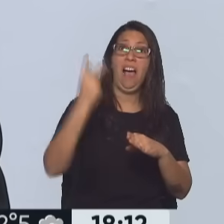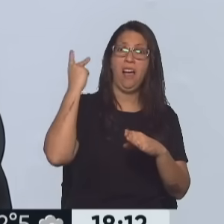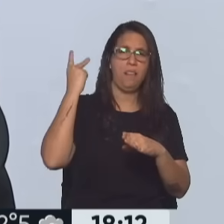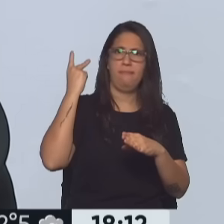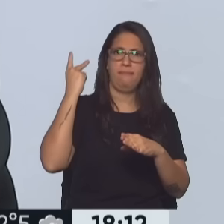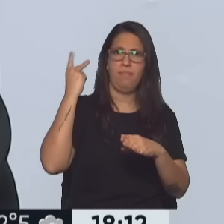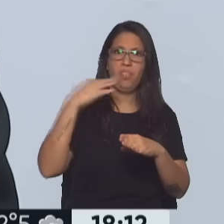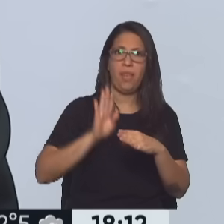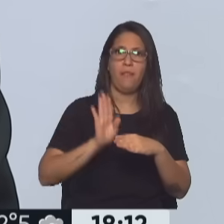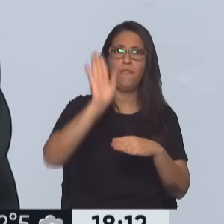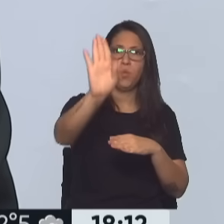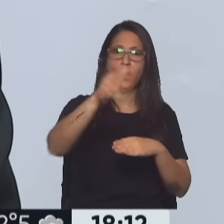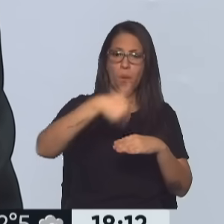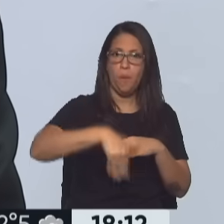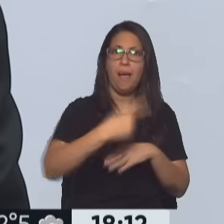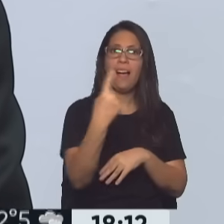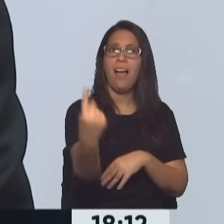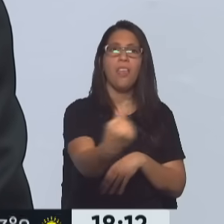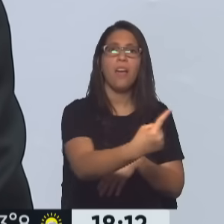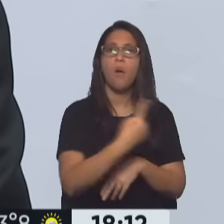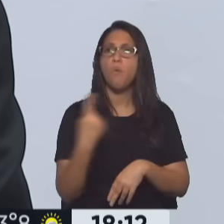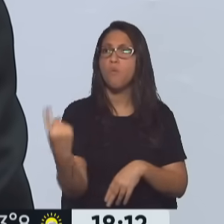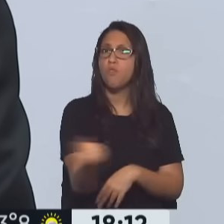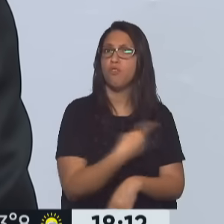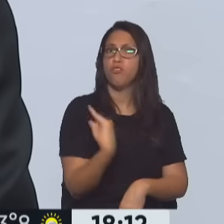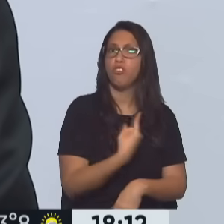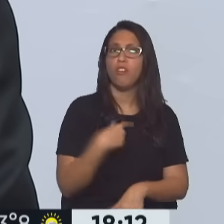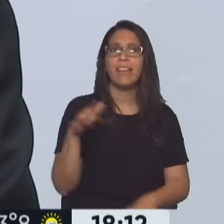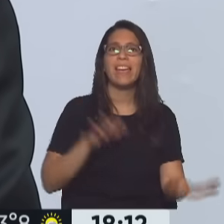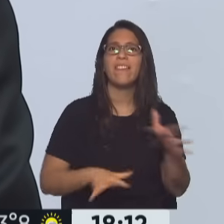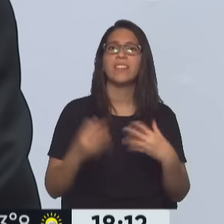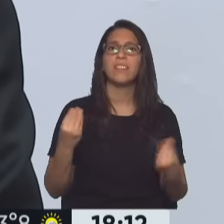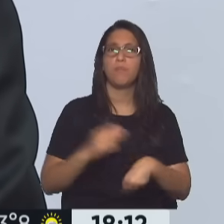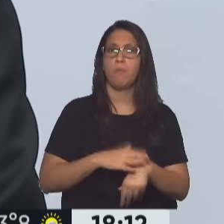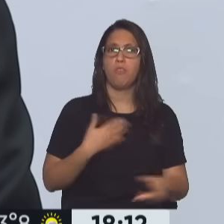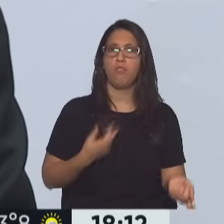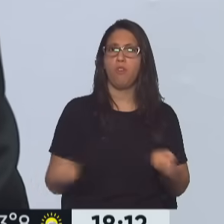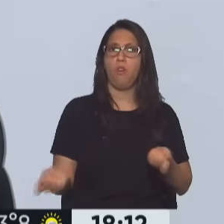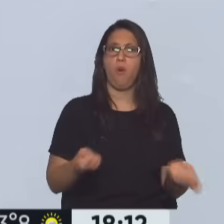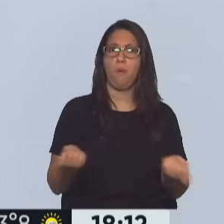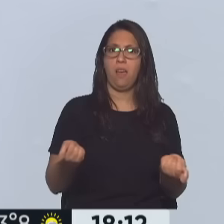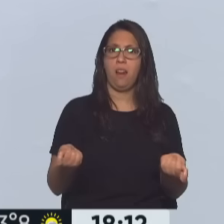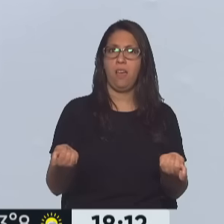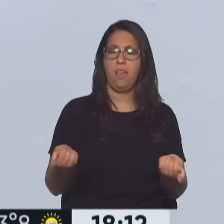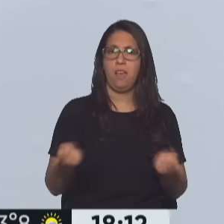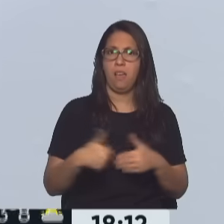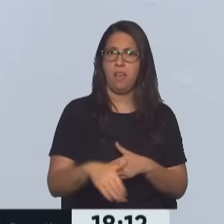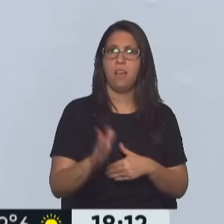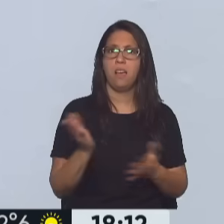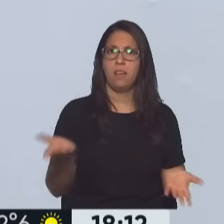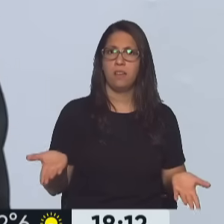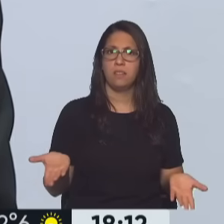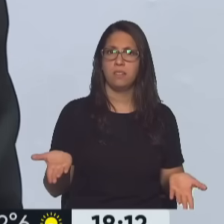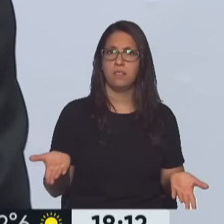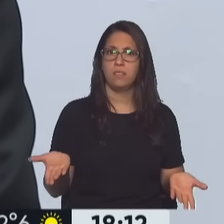sino para adelante. ¿Qué va a hacer cada uno de nosotros a la hora de gobernar, de los que estamos en competencia? Y además creo